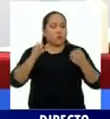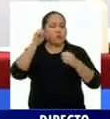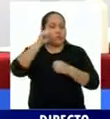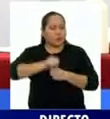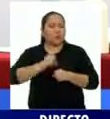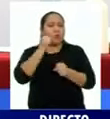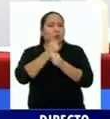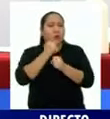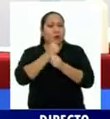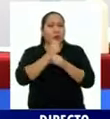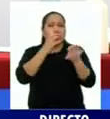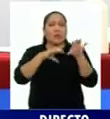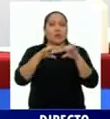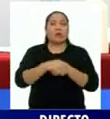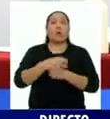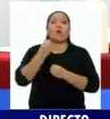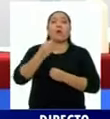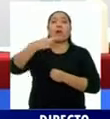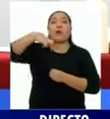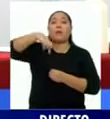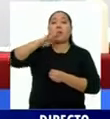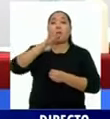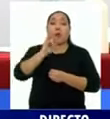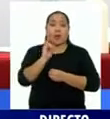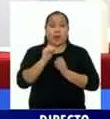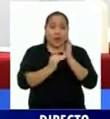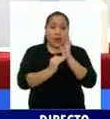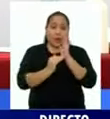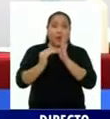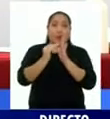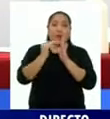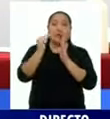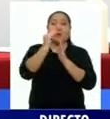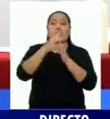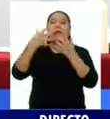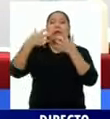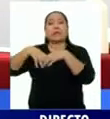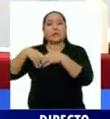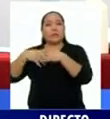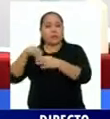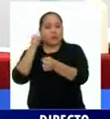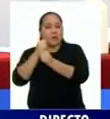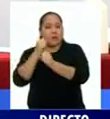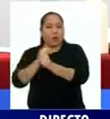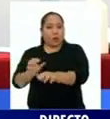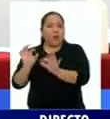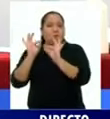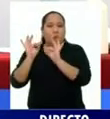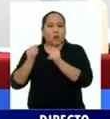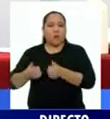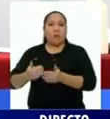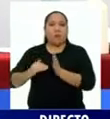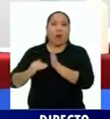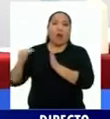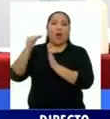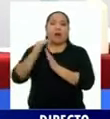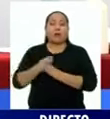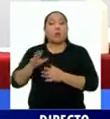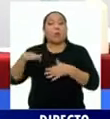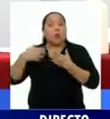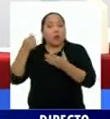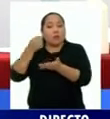hacer, porque cuando el Producto Bruto Interno crece, las empresas están produciendo más, pueden contratar más